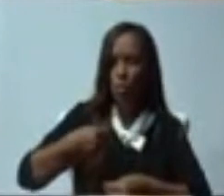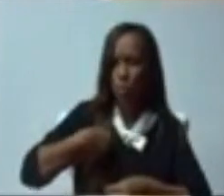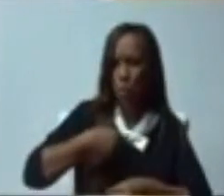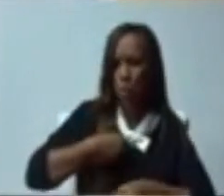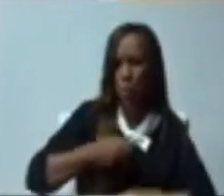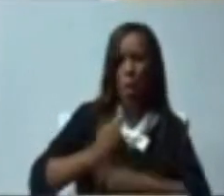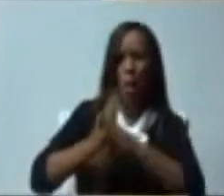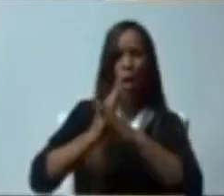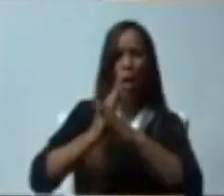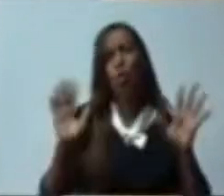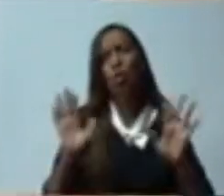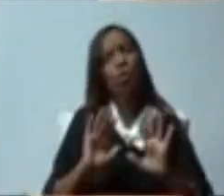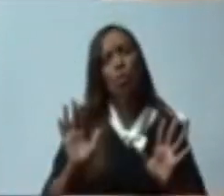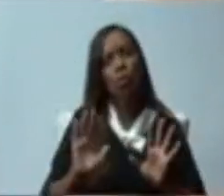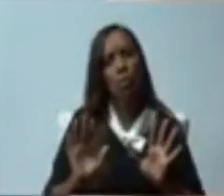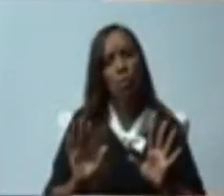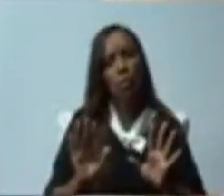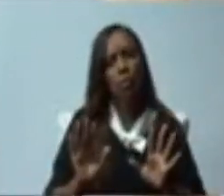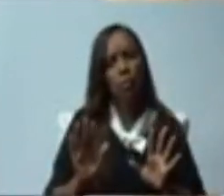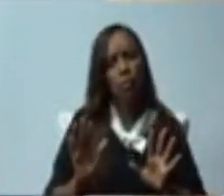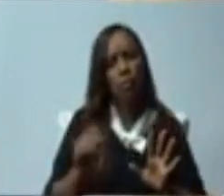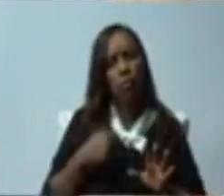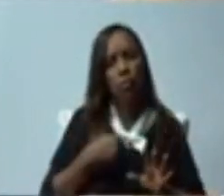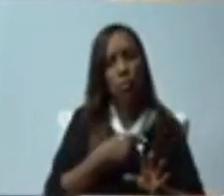volver a una ley del